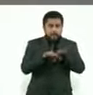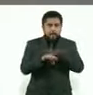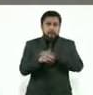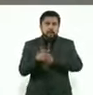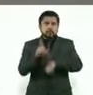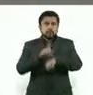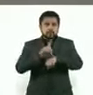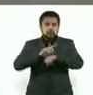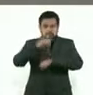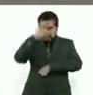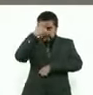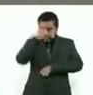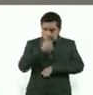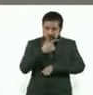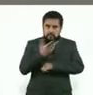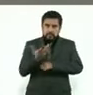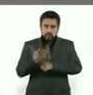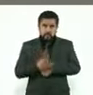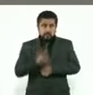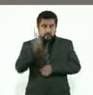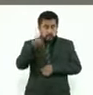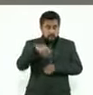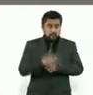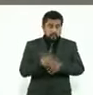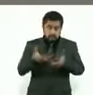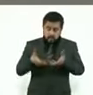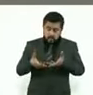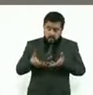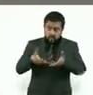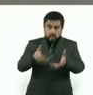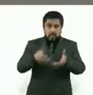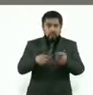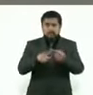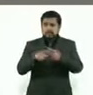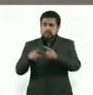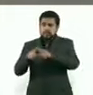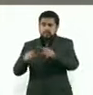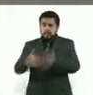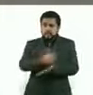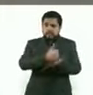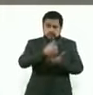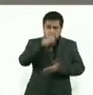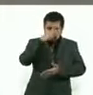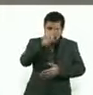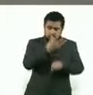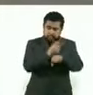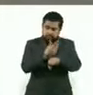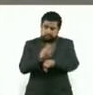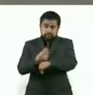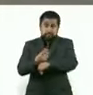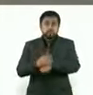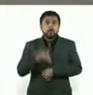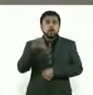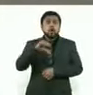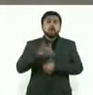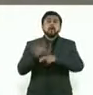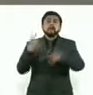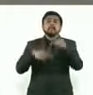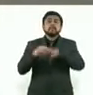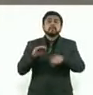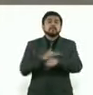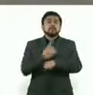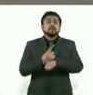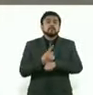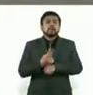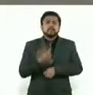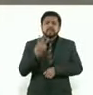todas las noches atendiendo la red vial primaria de la ciudad. El día de hoy estamos aquí porque estuvimos aquí hace